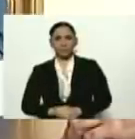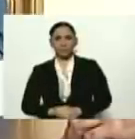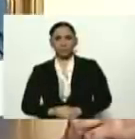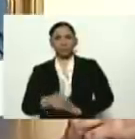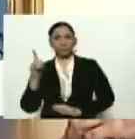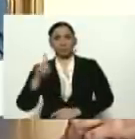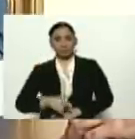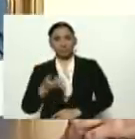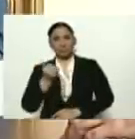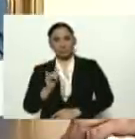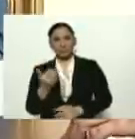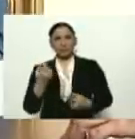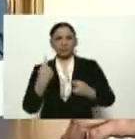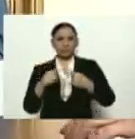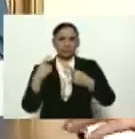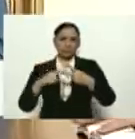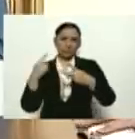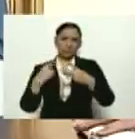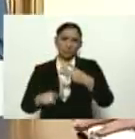también hay efectos